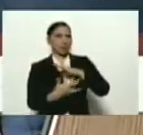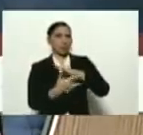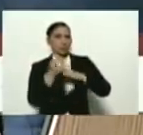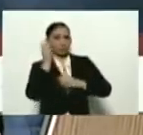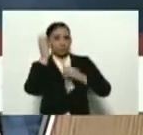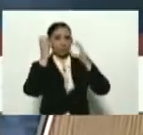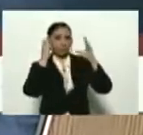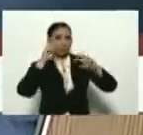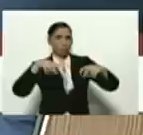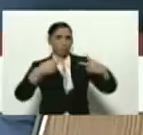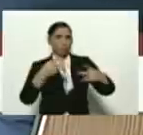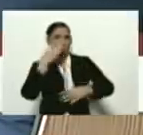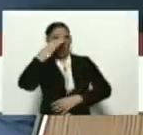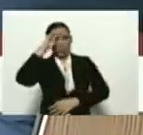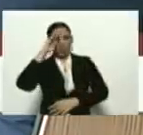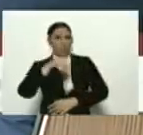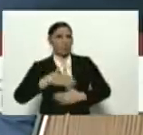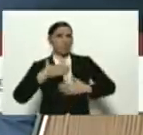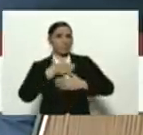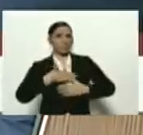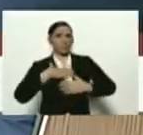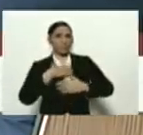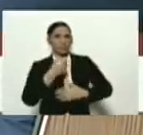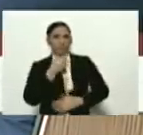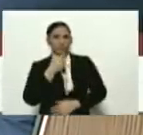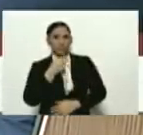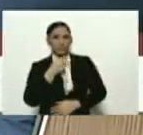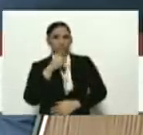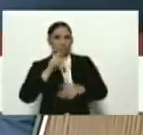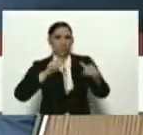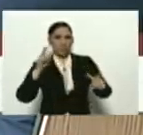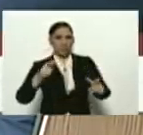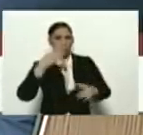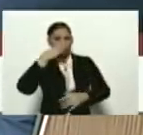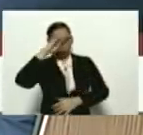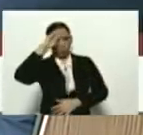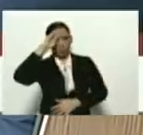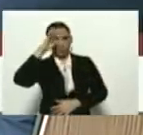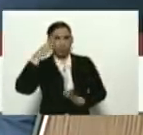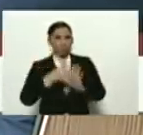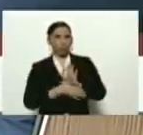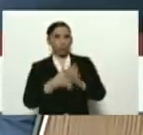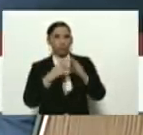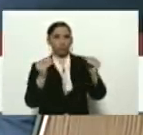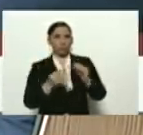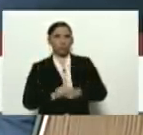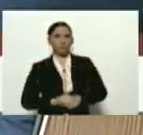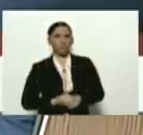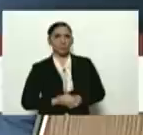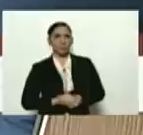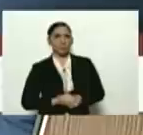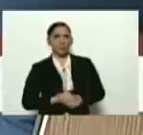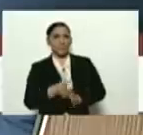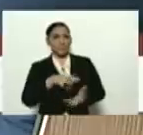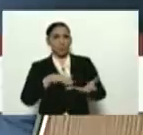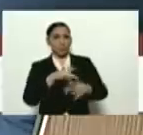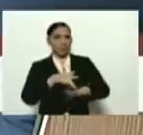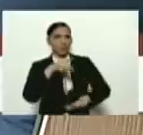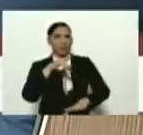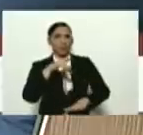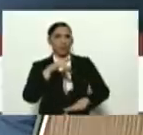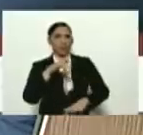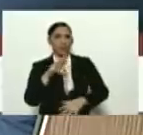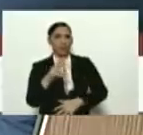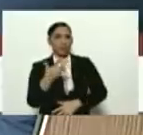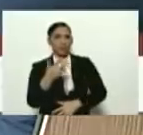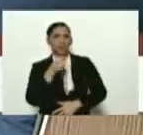cubanos que han resultado favorables en tratamientos a pacientes cubanos, sobre todo críticos y graves de la